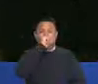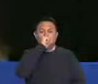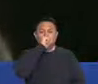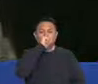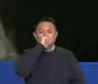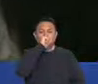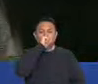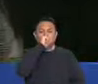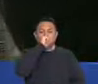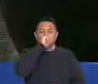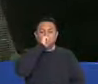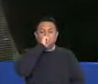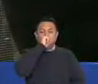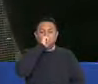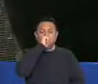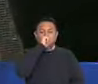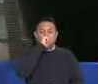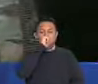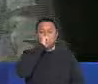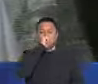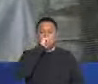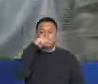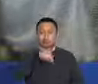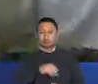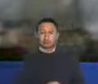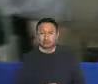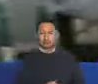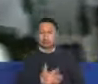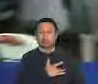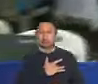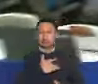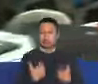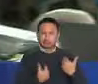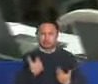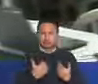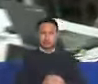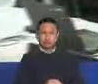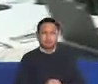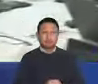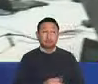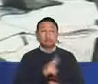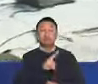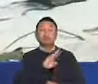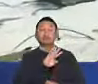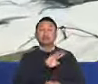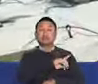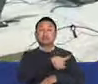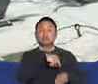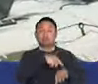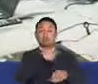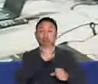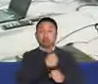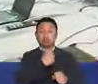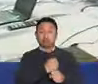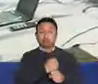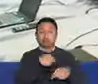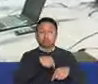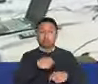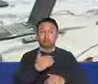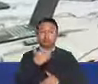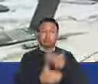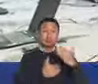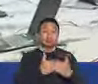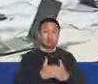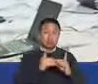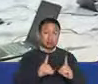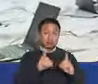¿no? Entonces, estamos bastante contentos con el trabajo, estamos trabajando 24/7 y esperamos entregar los resultados en los días